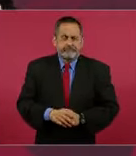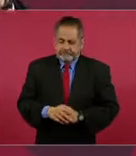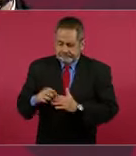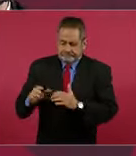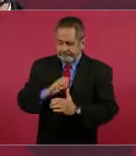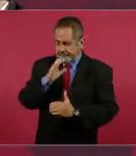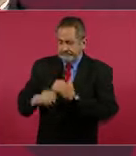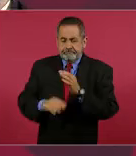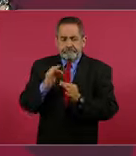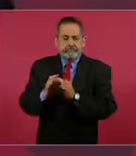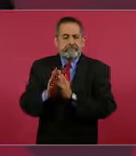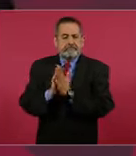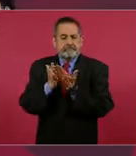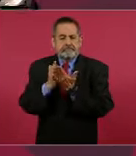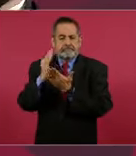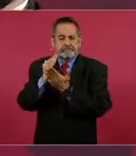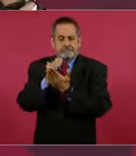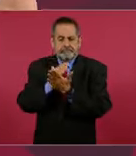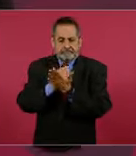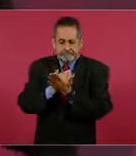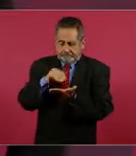Va a quedar el libro.